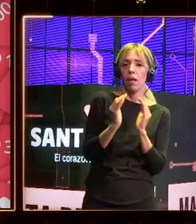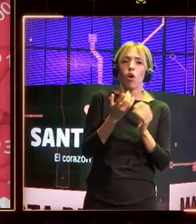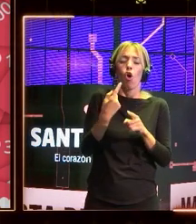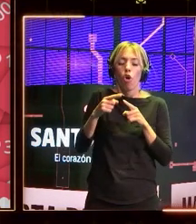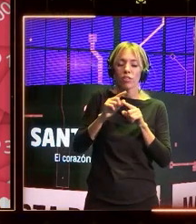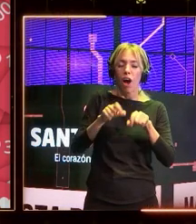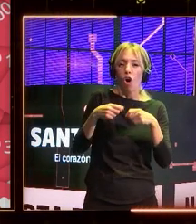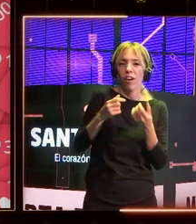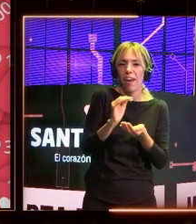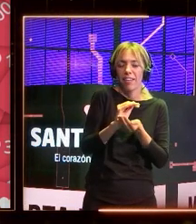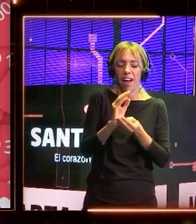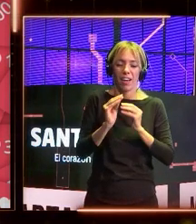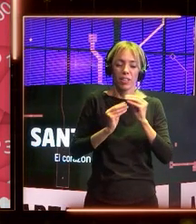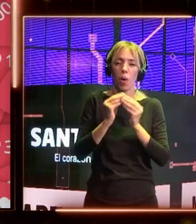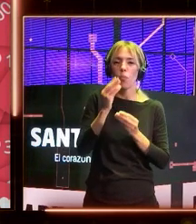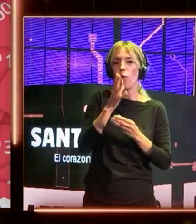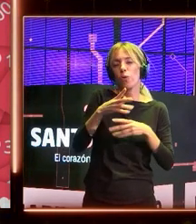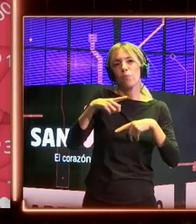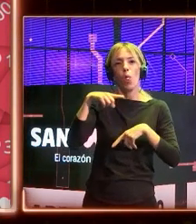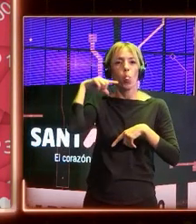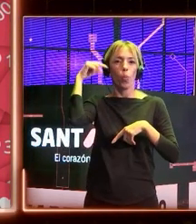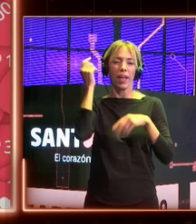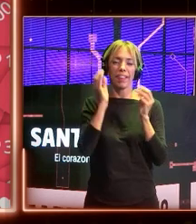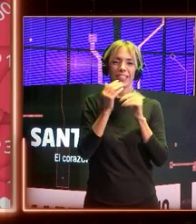orgánicas hechas por, yo qué sé, por duendes